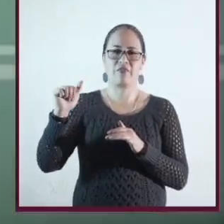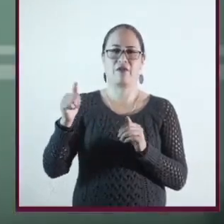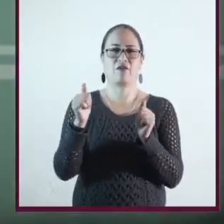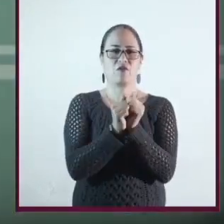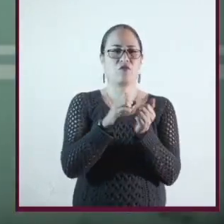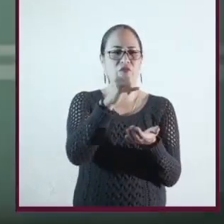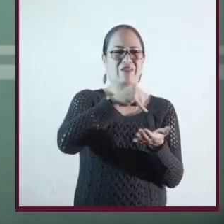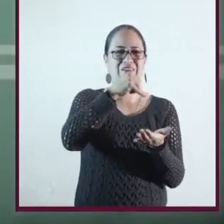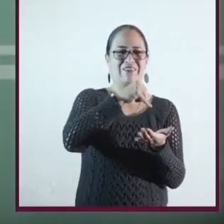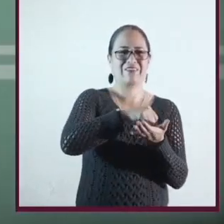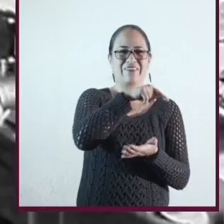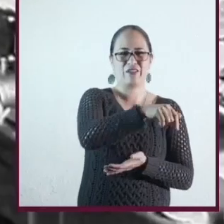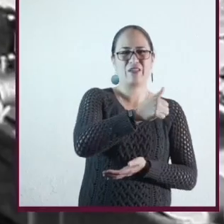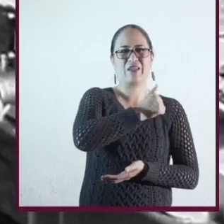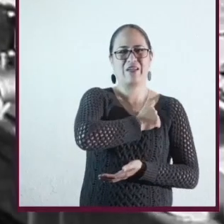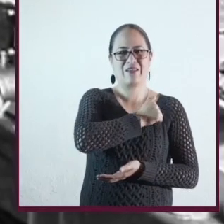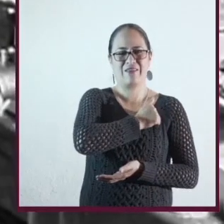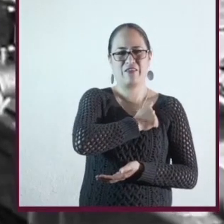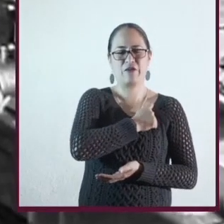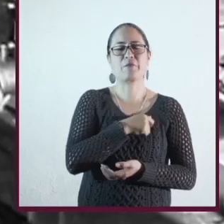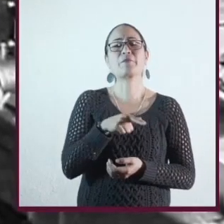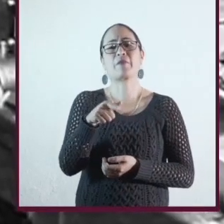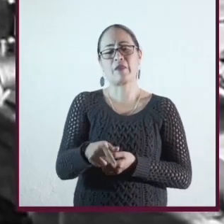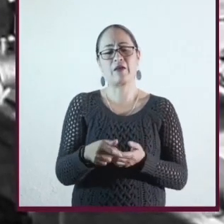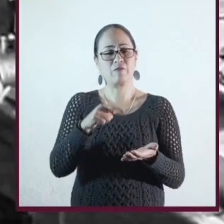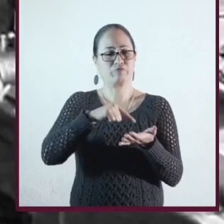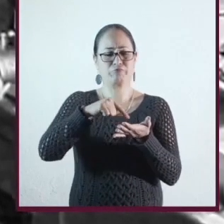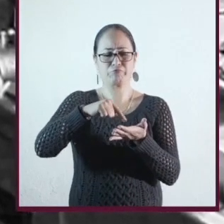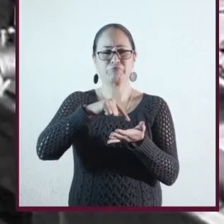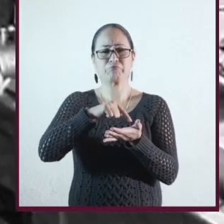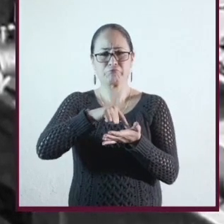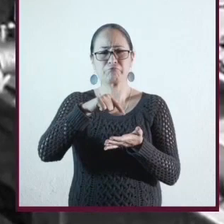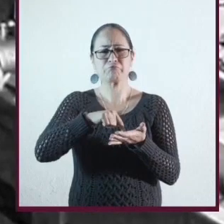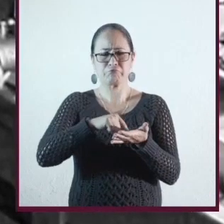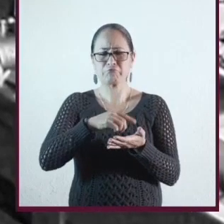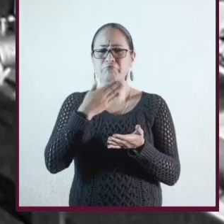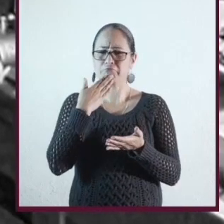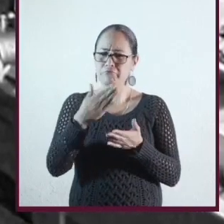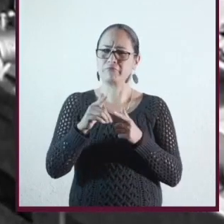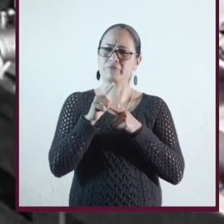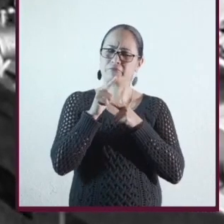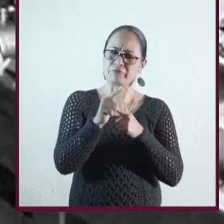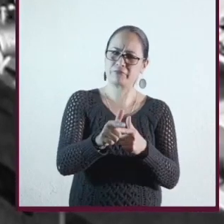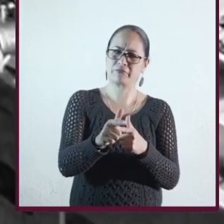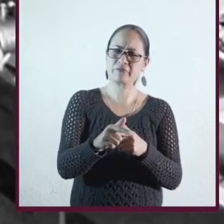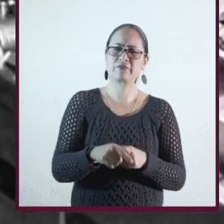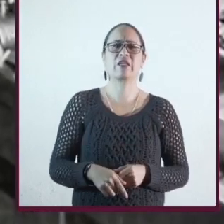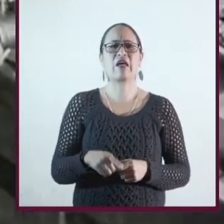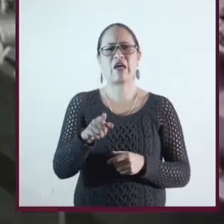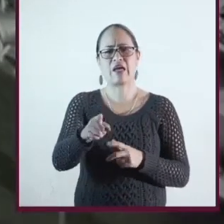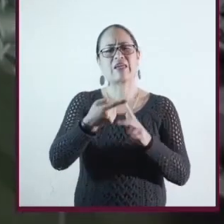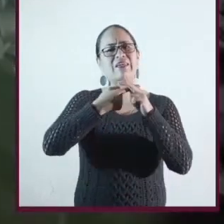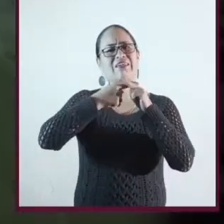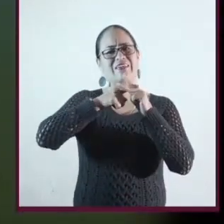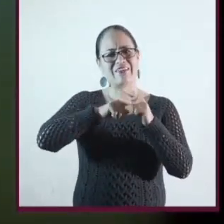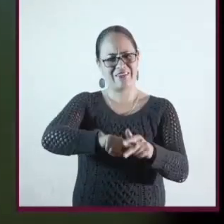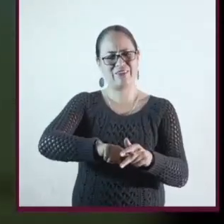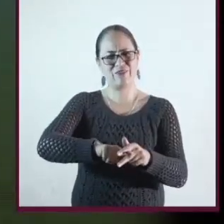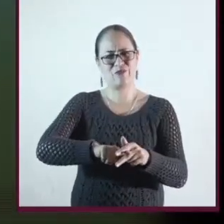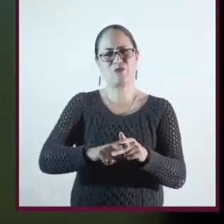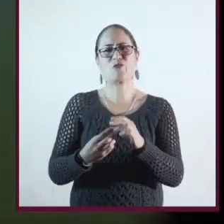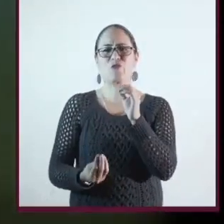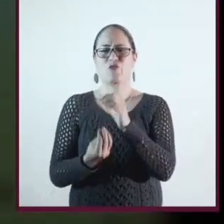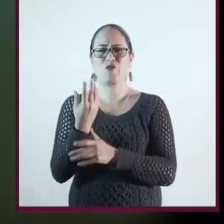año que el servicio de telégrafo internacional funcionó sin interrupciones. Este hecho marcó el inicio de las nuevas eras de